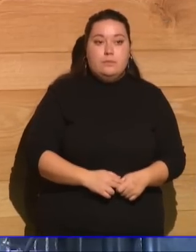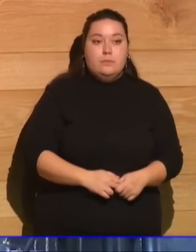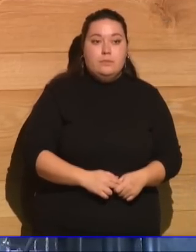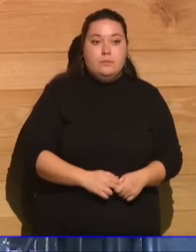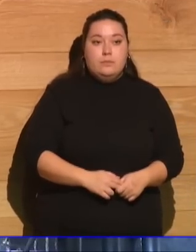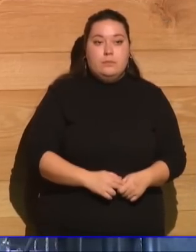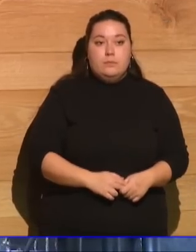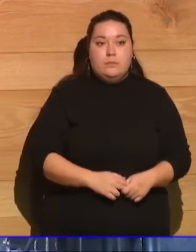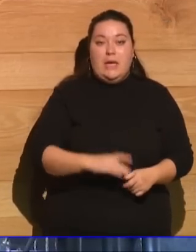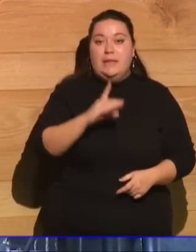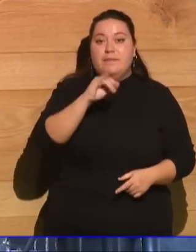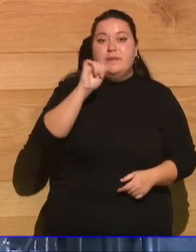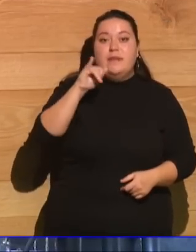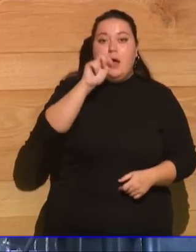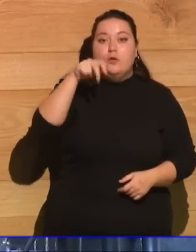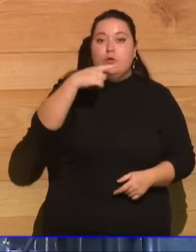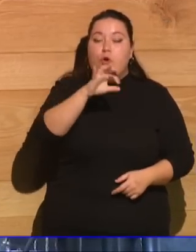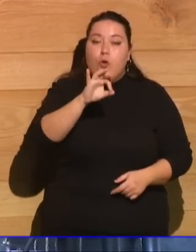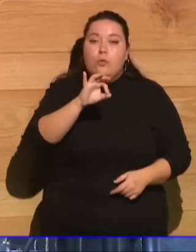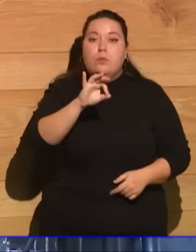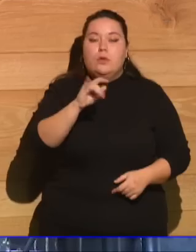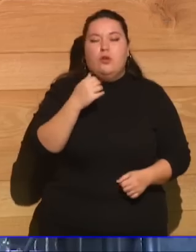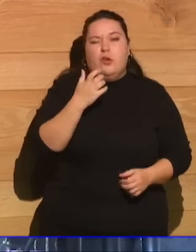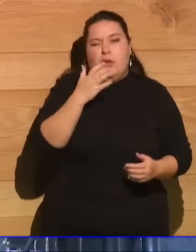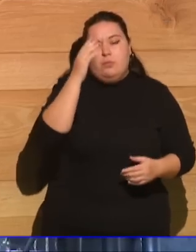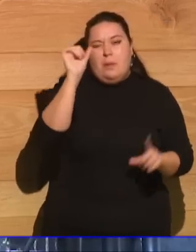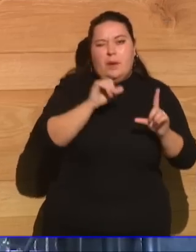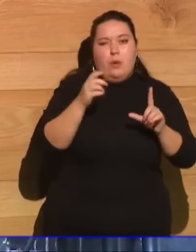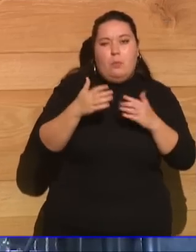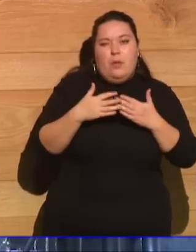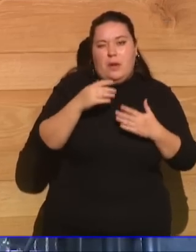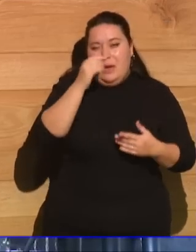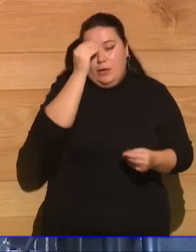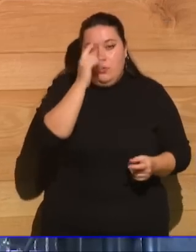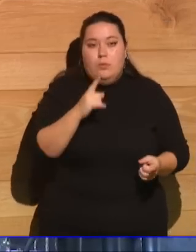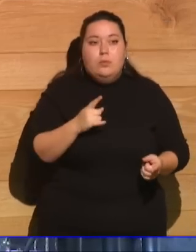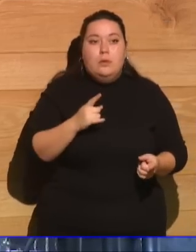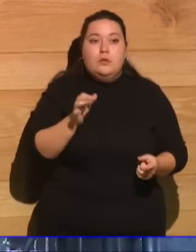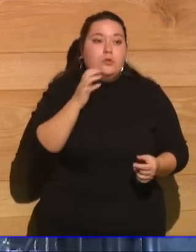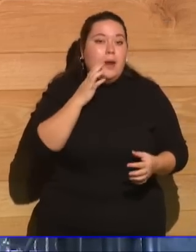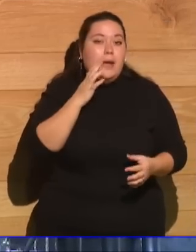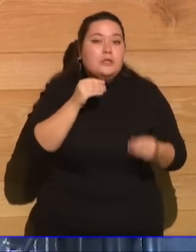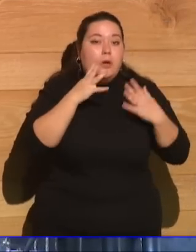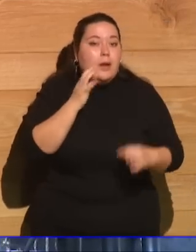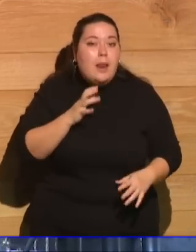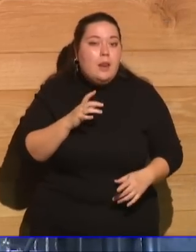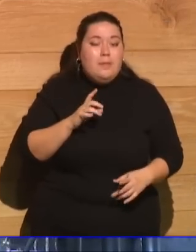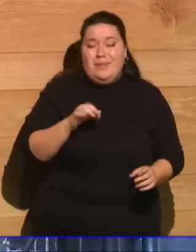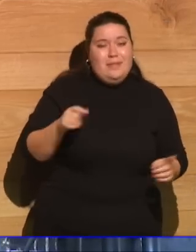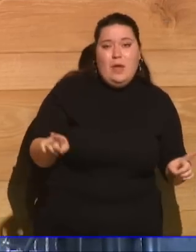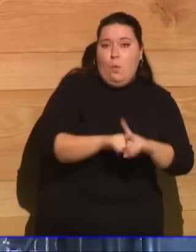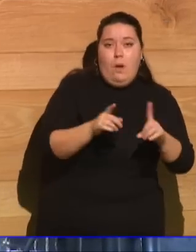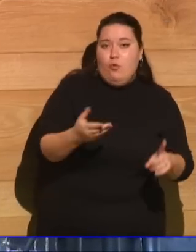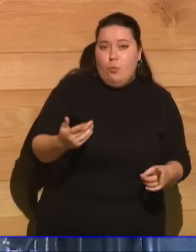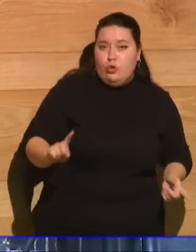en Django. Bueno, es una película relativamente moderna. Esos 10, esos 8 creo que era. Y This is a True Story. Y dices, no, claro que no, pero da igual porque no importa. Es que no importa